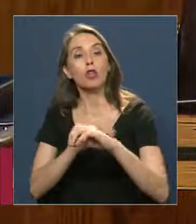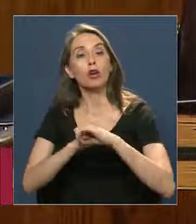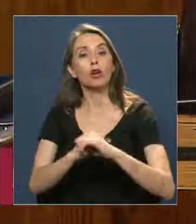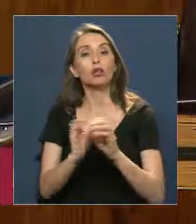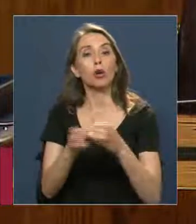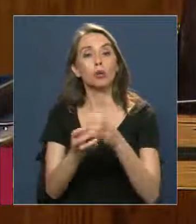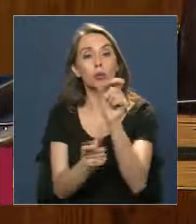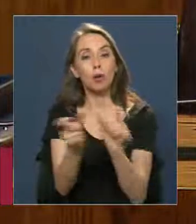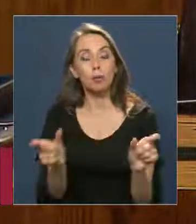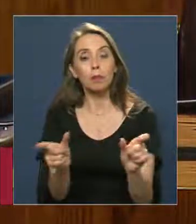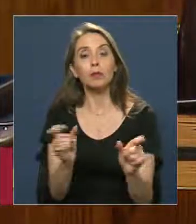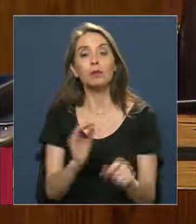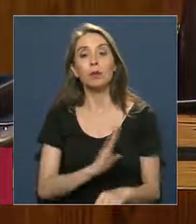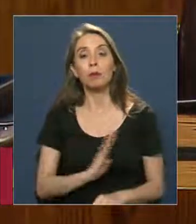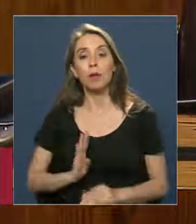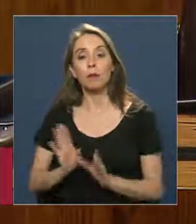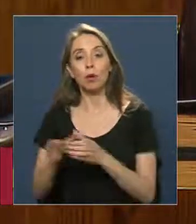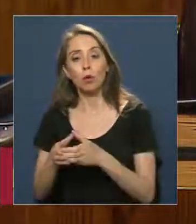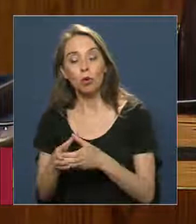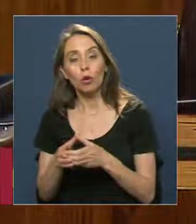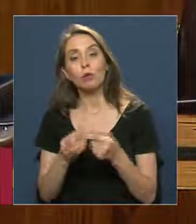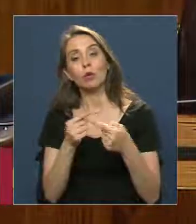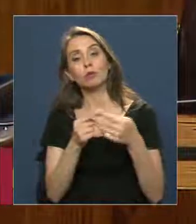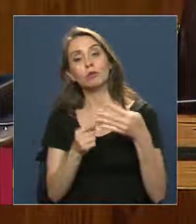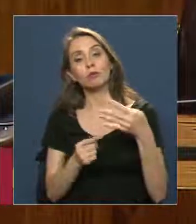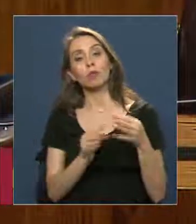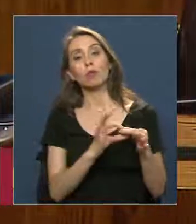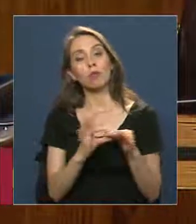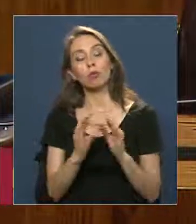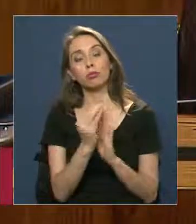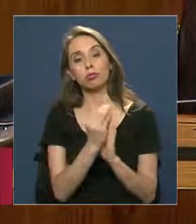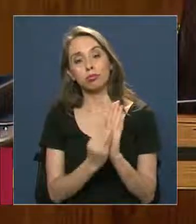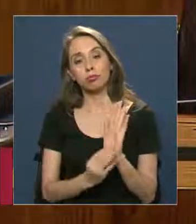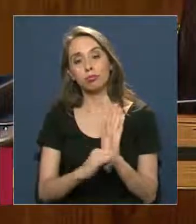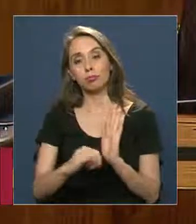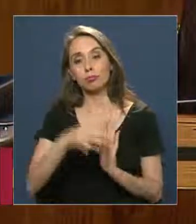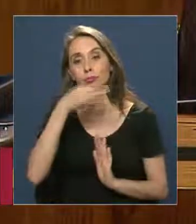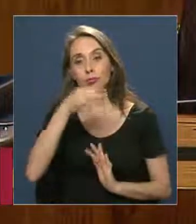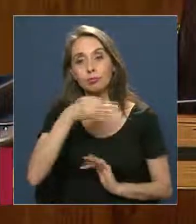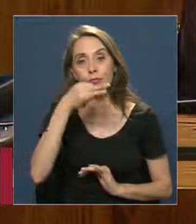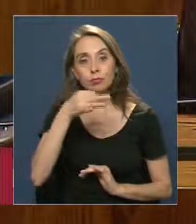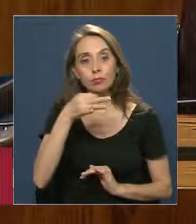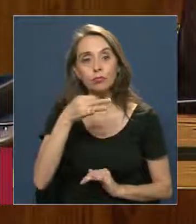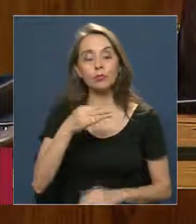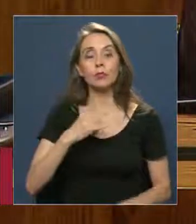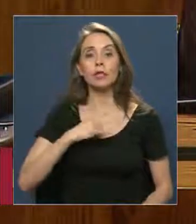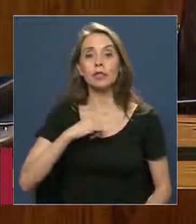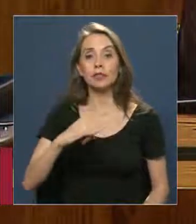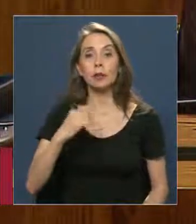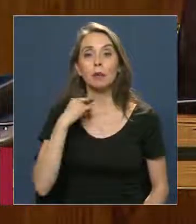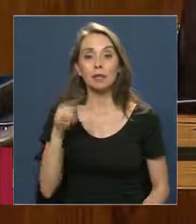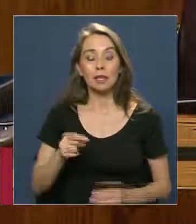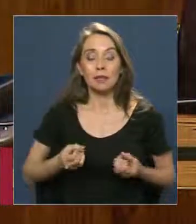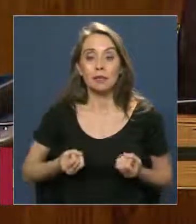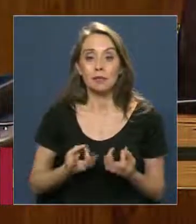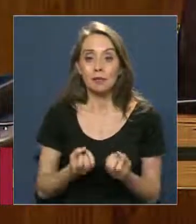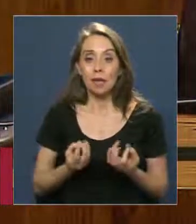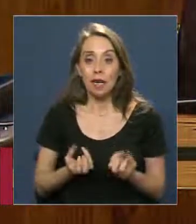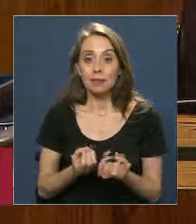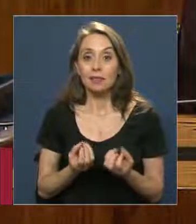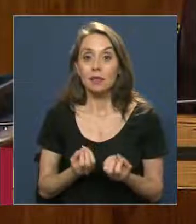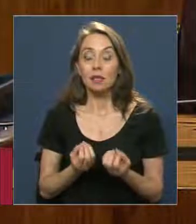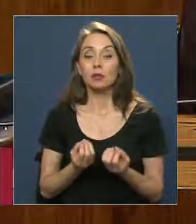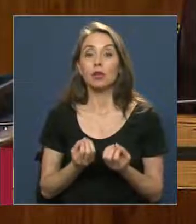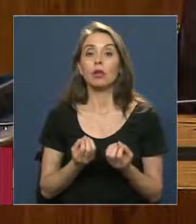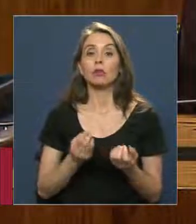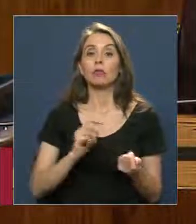de personas o un miembro de tal grupo basado en una serie de motivos que enumera, ya me voy a referir a eso, siempre que dicha incitación perturbe